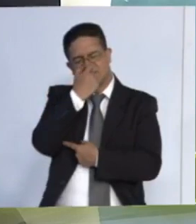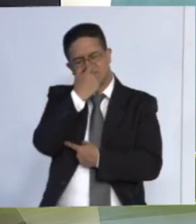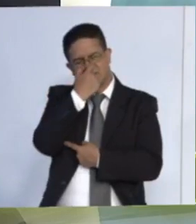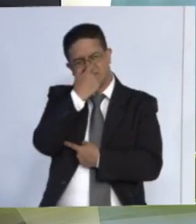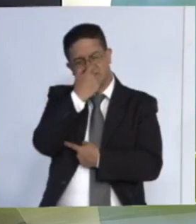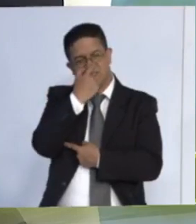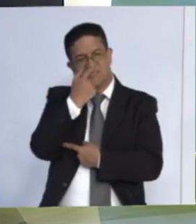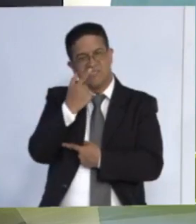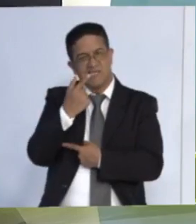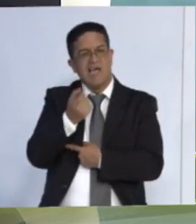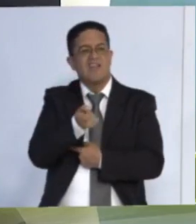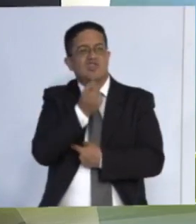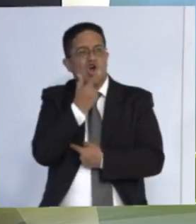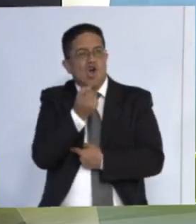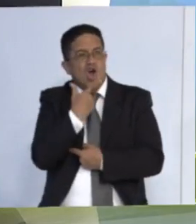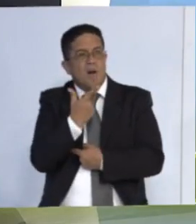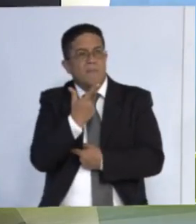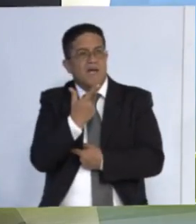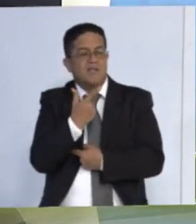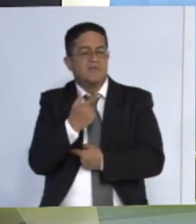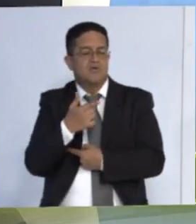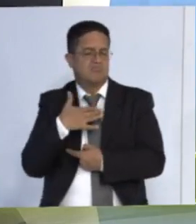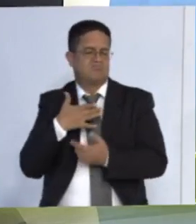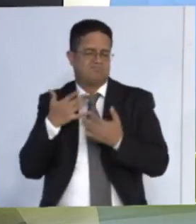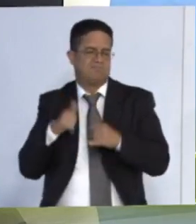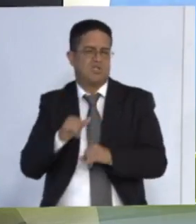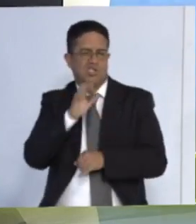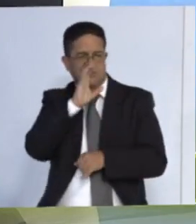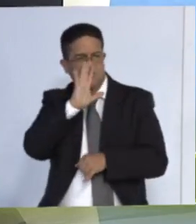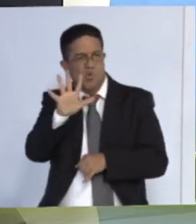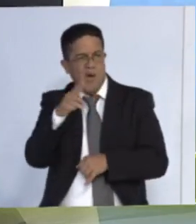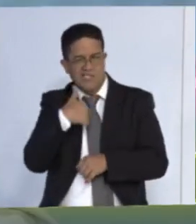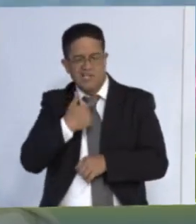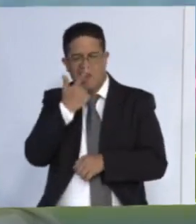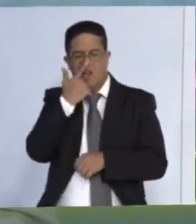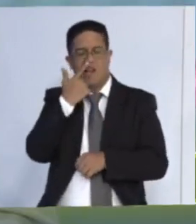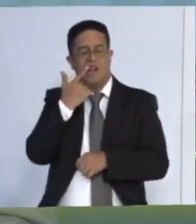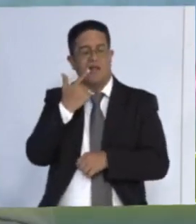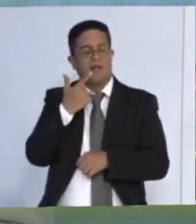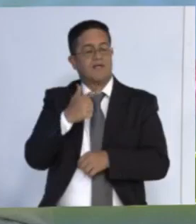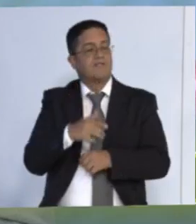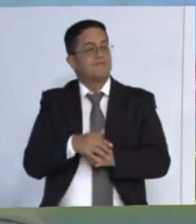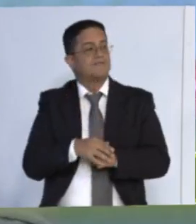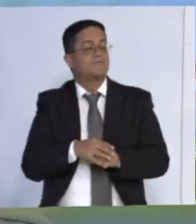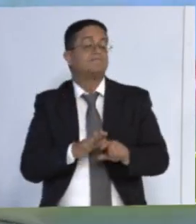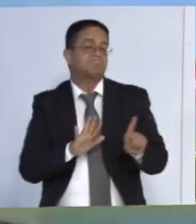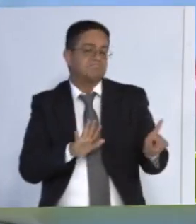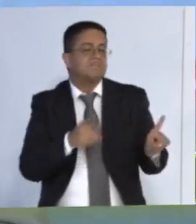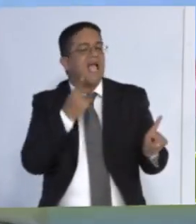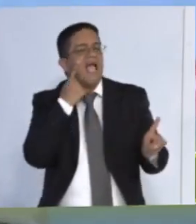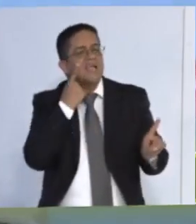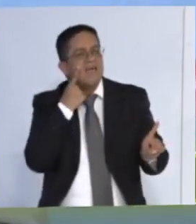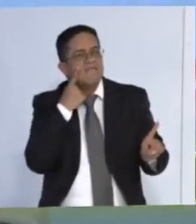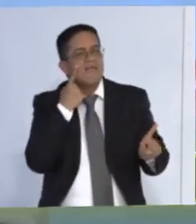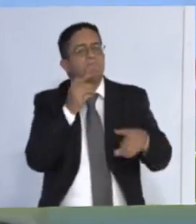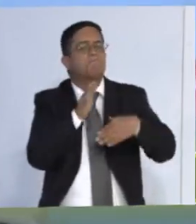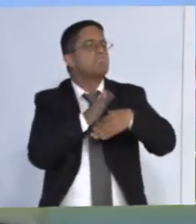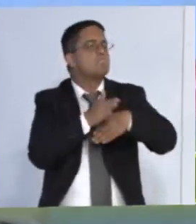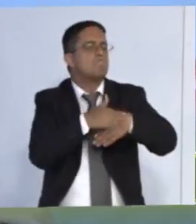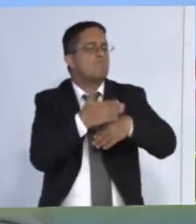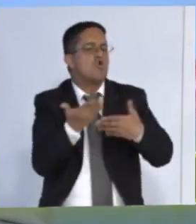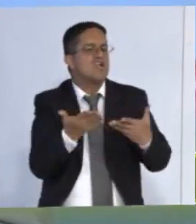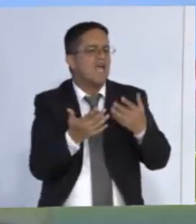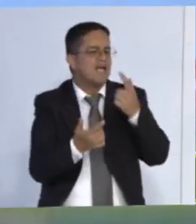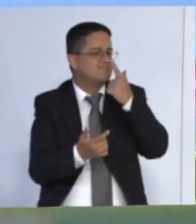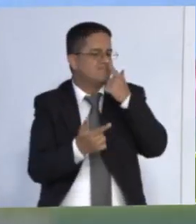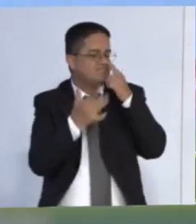cuando se toman medicamentos, niños de 5 años. Hay que ver, por supuesto, la causa original, o sea, por qué está